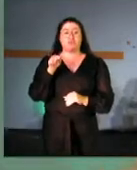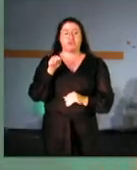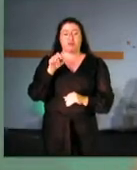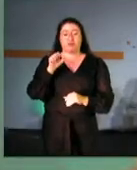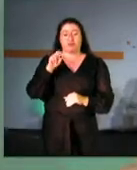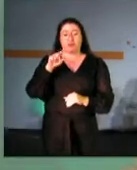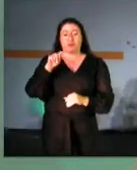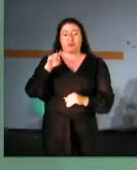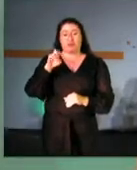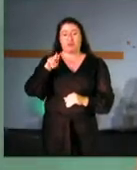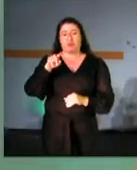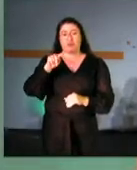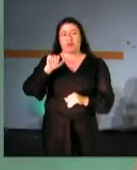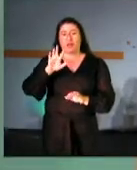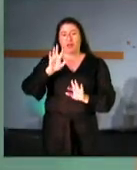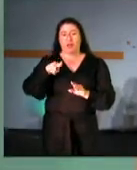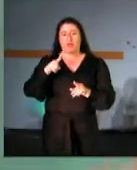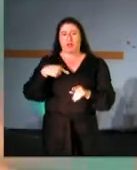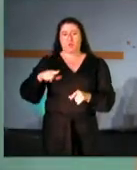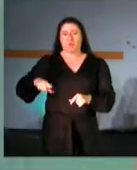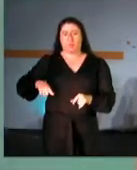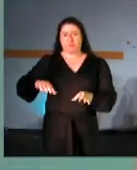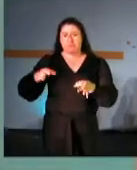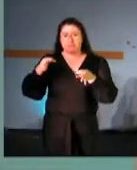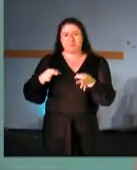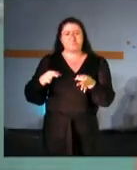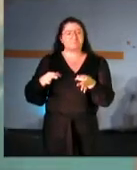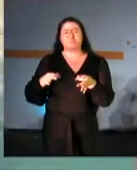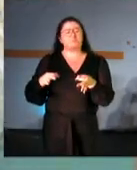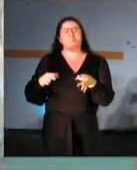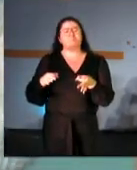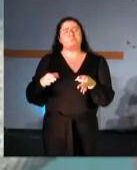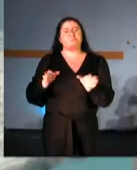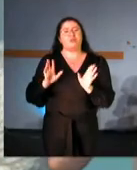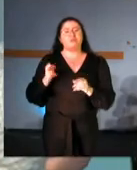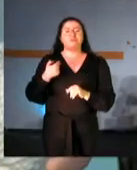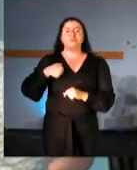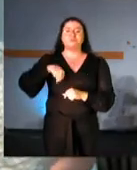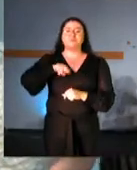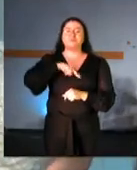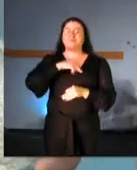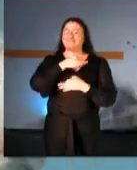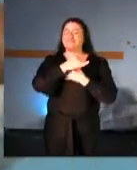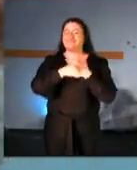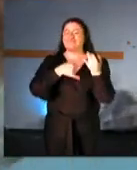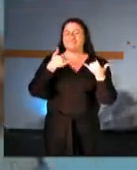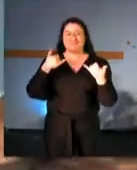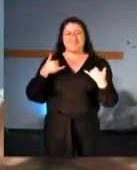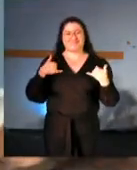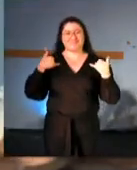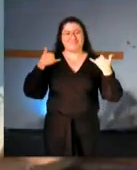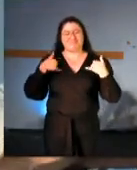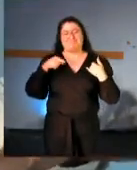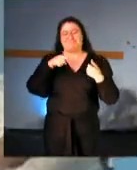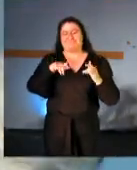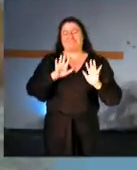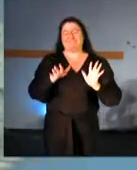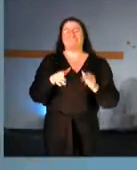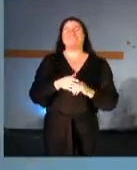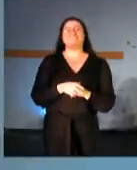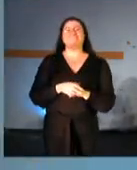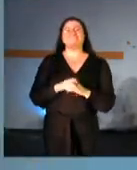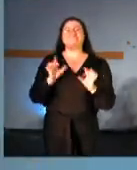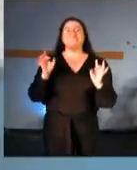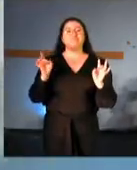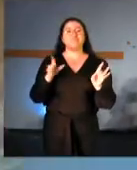en Nicaragua para entonces. Y estábamos todos los chavalos ahí, y de repente